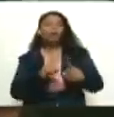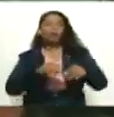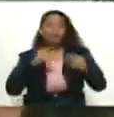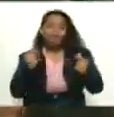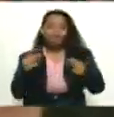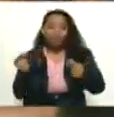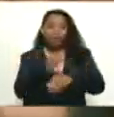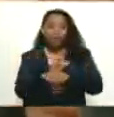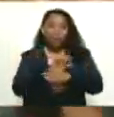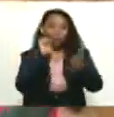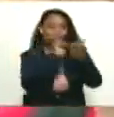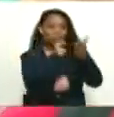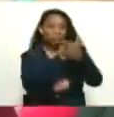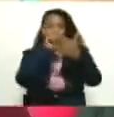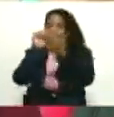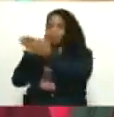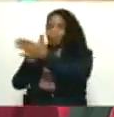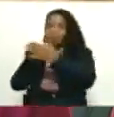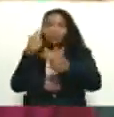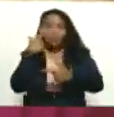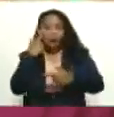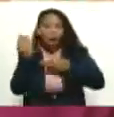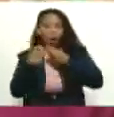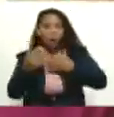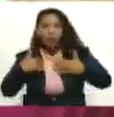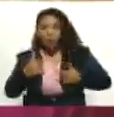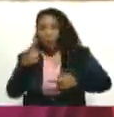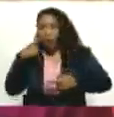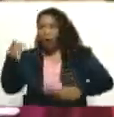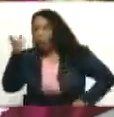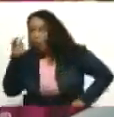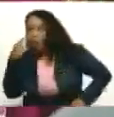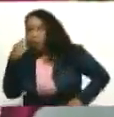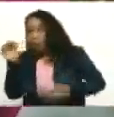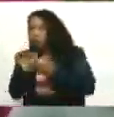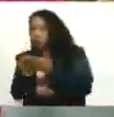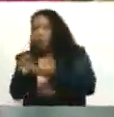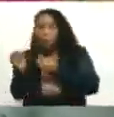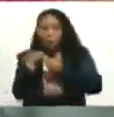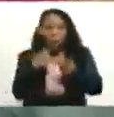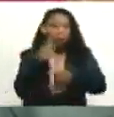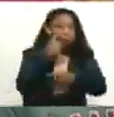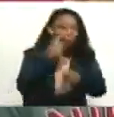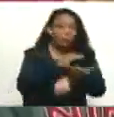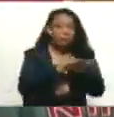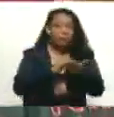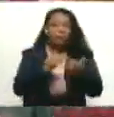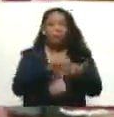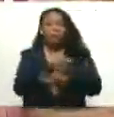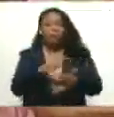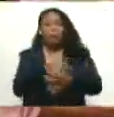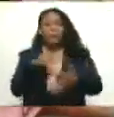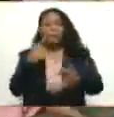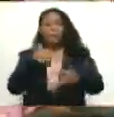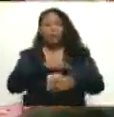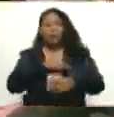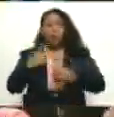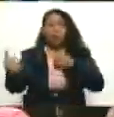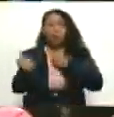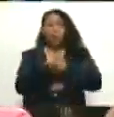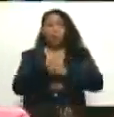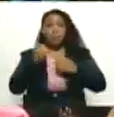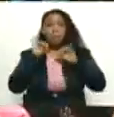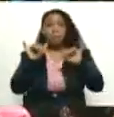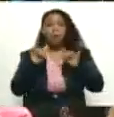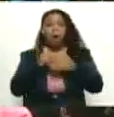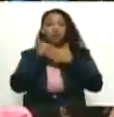las puertas que tengamos que tocar. Buscamos a quien tengamos que buscar. Pero nosotros estamos obligados a ayudar